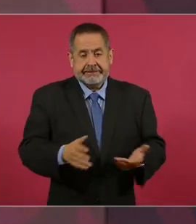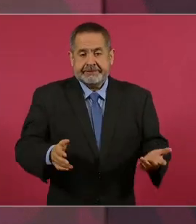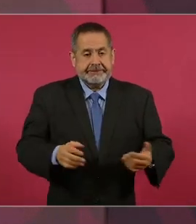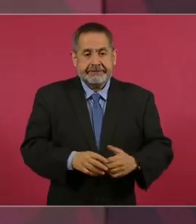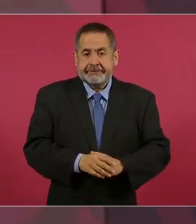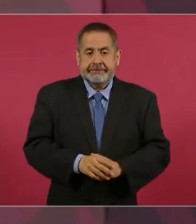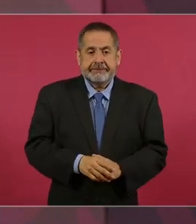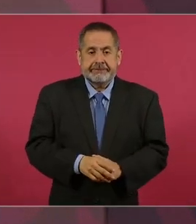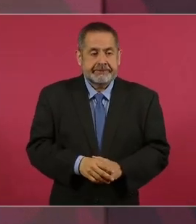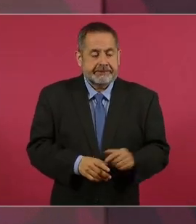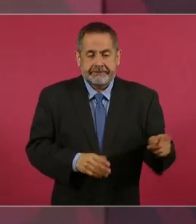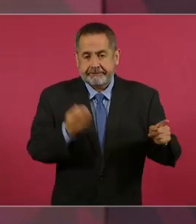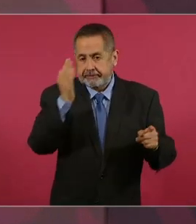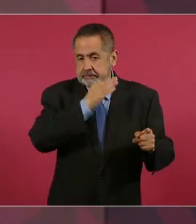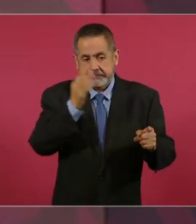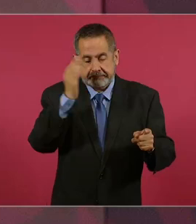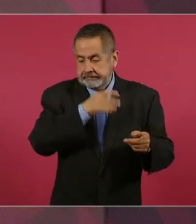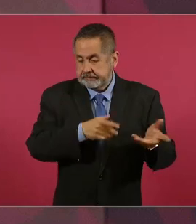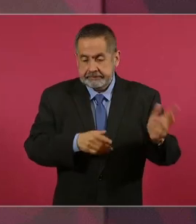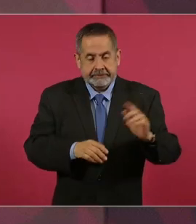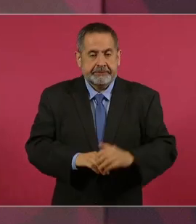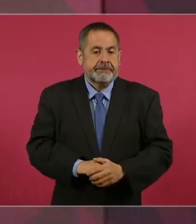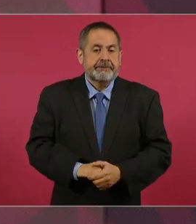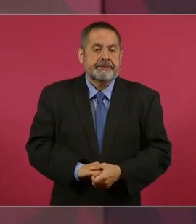de falsarios,